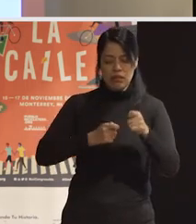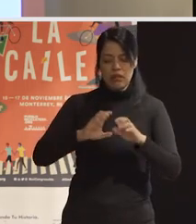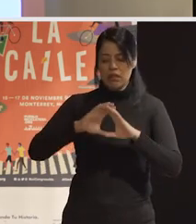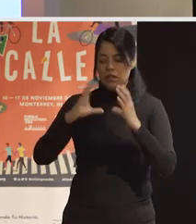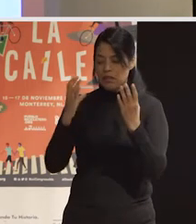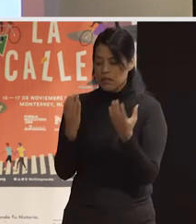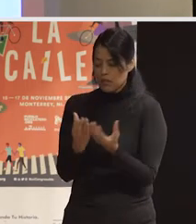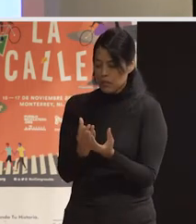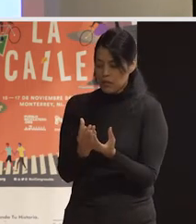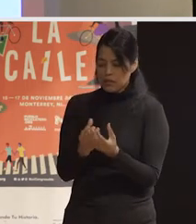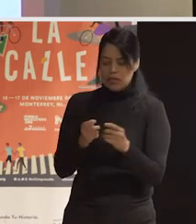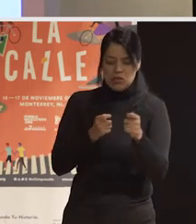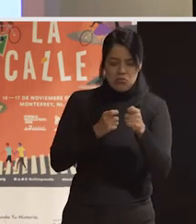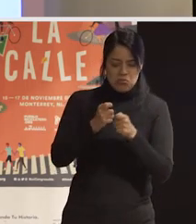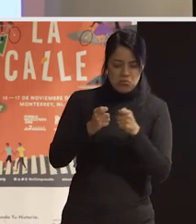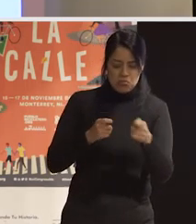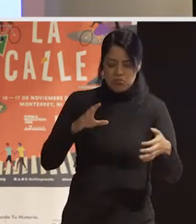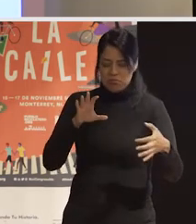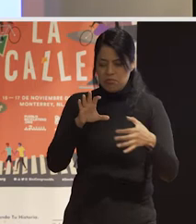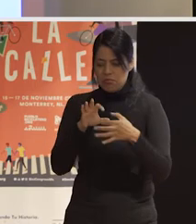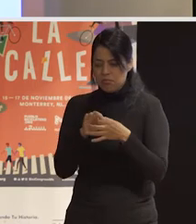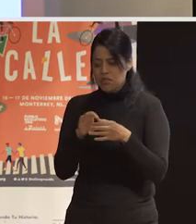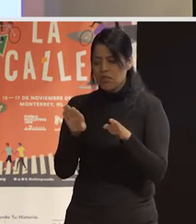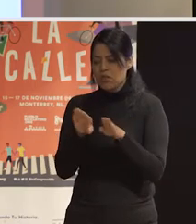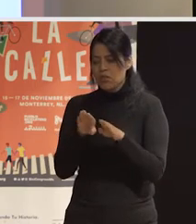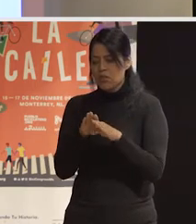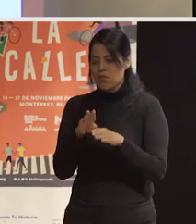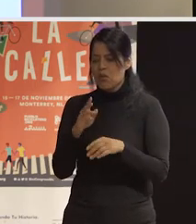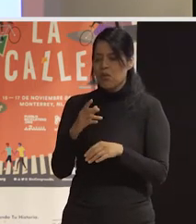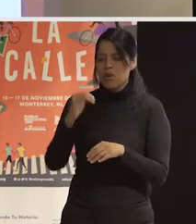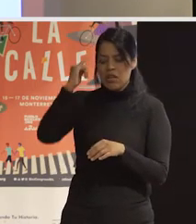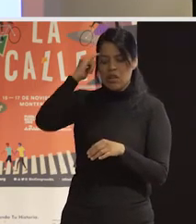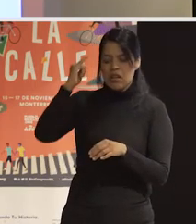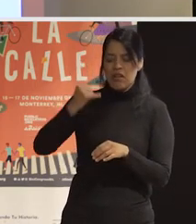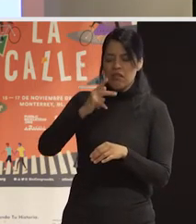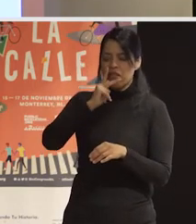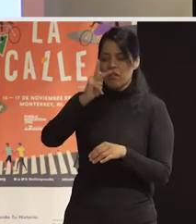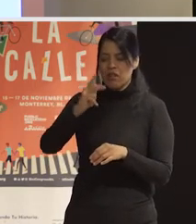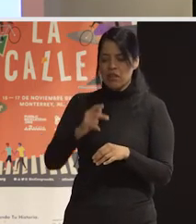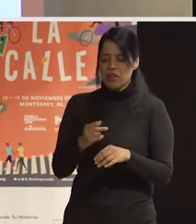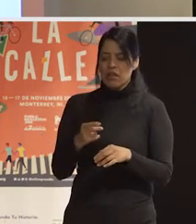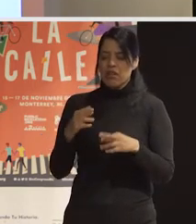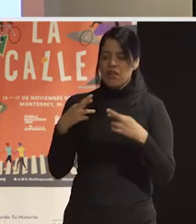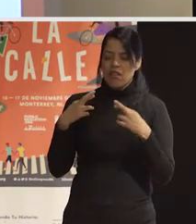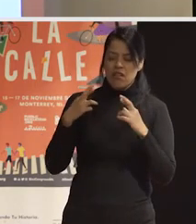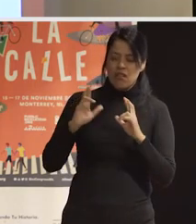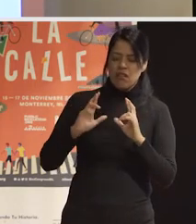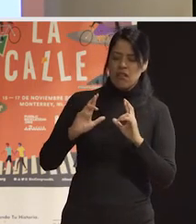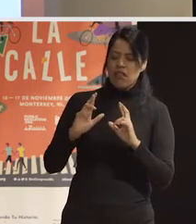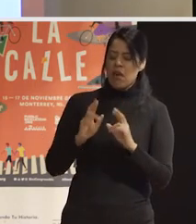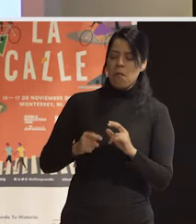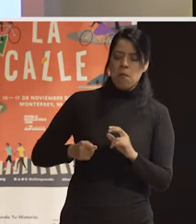una dominación muy vinculada al patriarcado que en un mundo que da privilegios sin razón a cualquier hombre